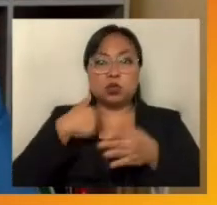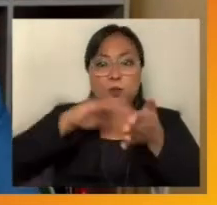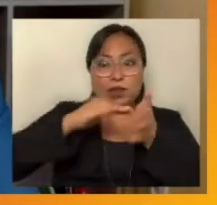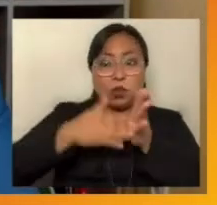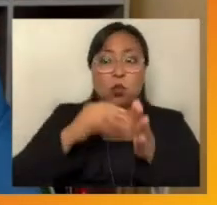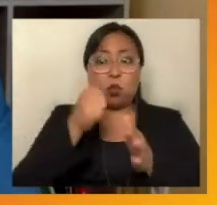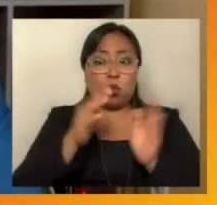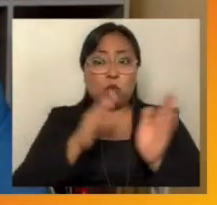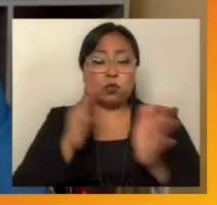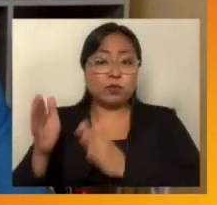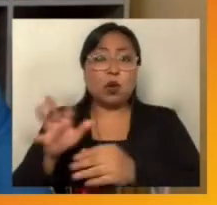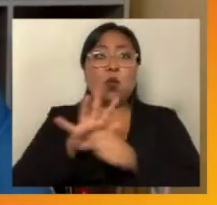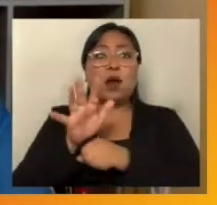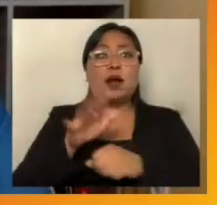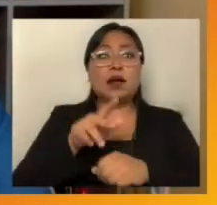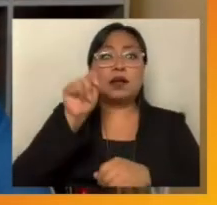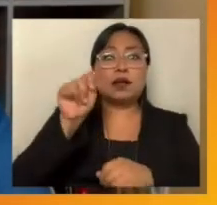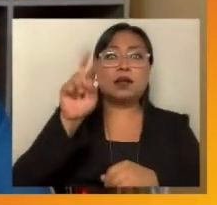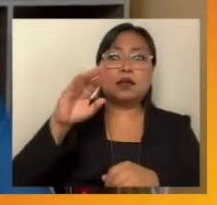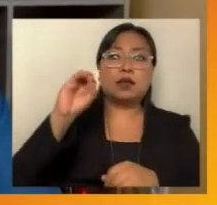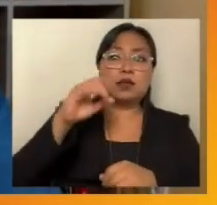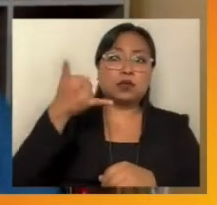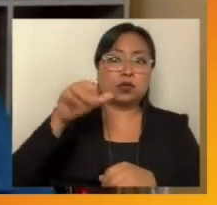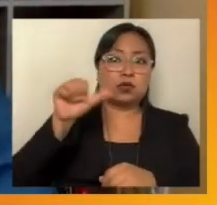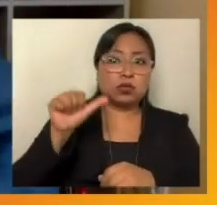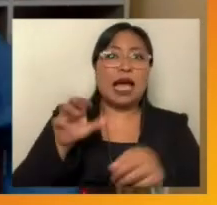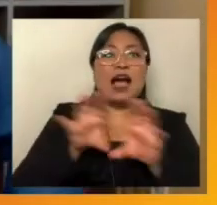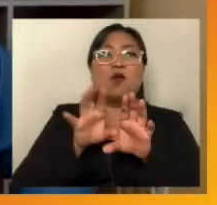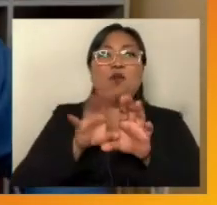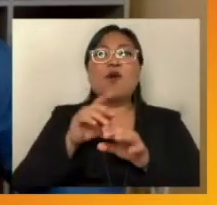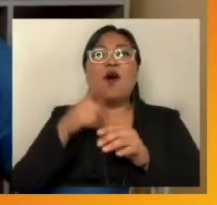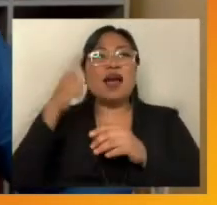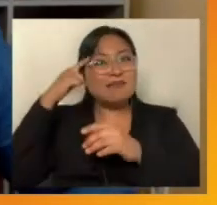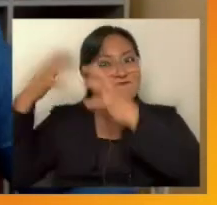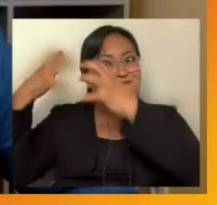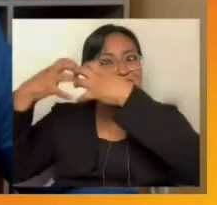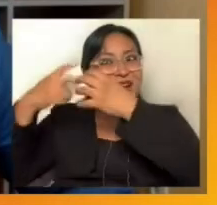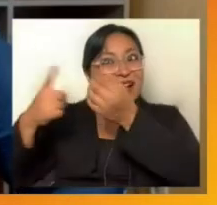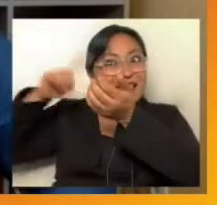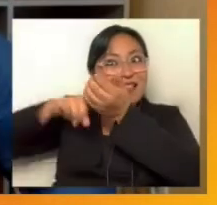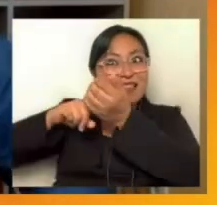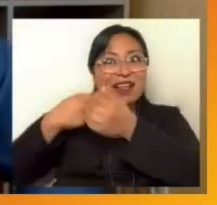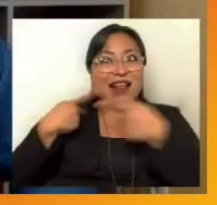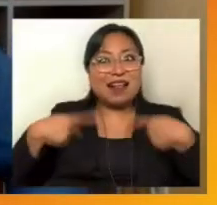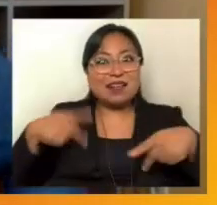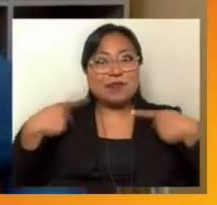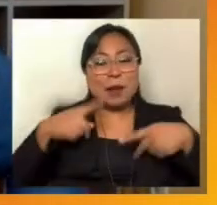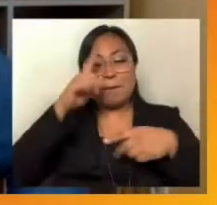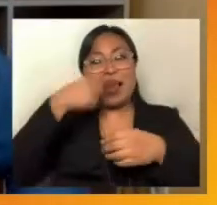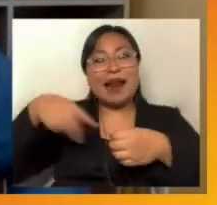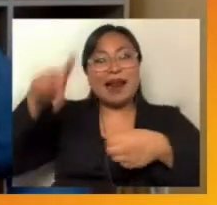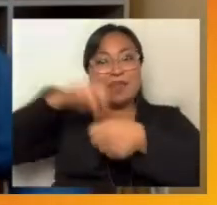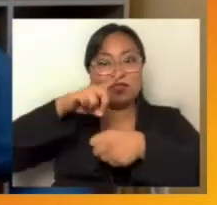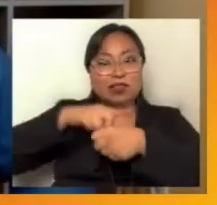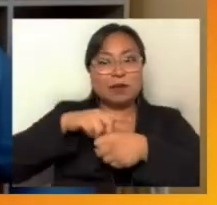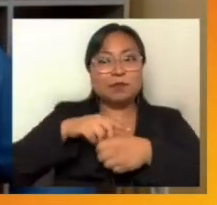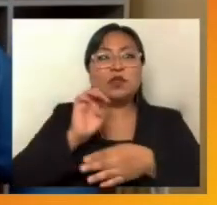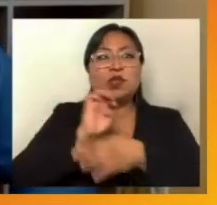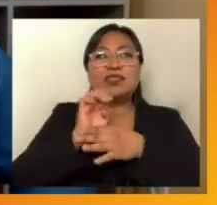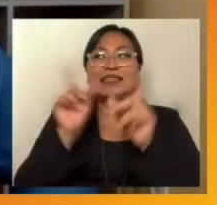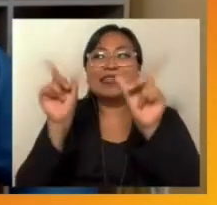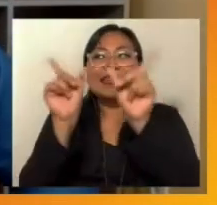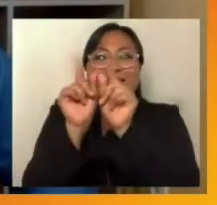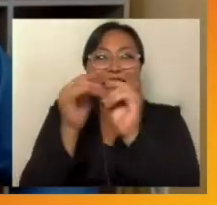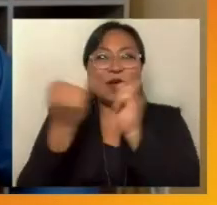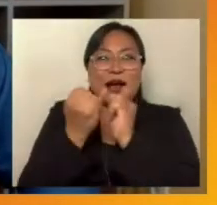metodología Troya, que es estar en la mente de las personas que te van a patrocinar. Troya es un acrónimo, CSI era un